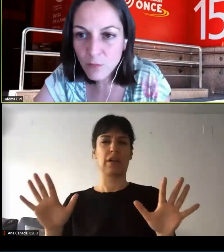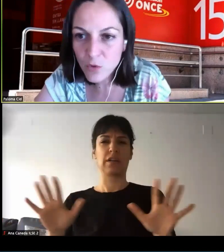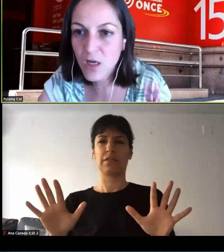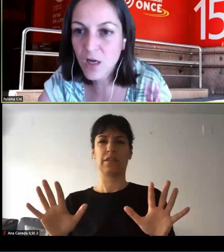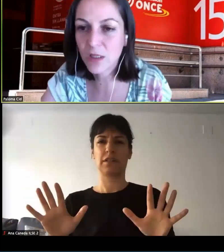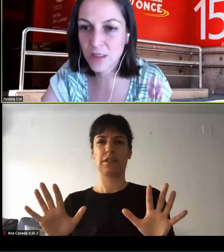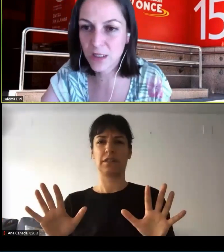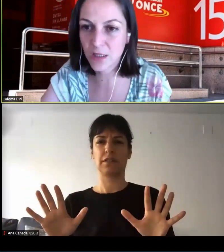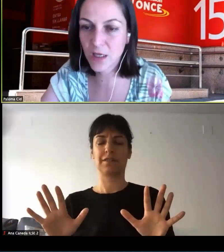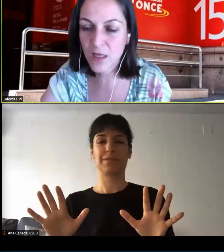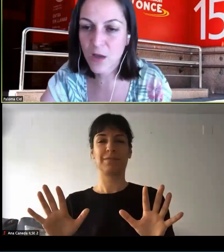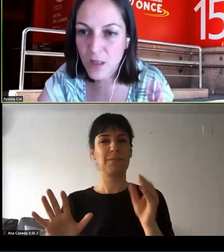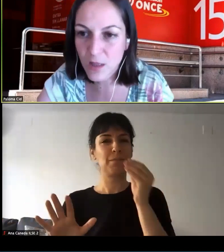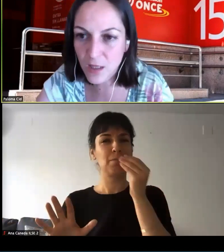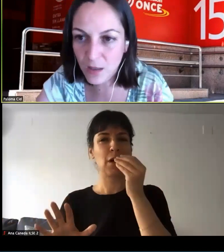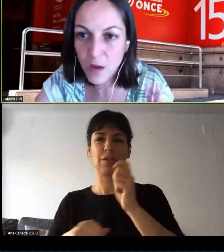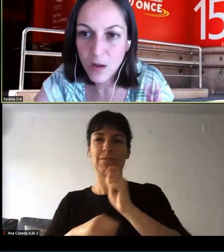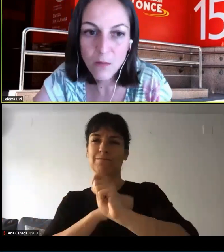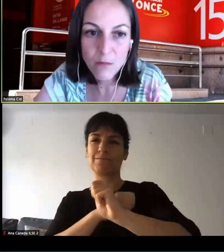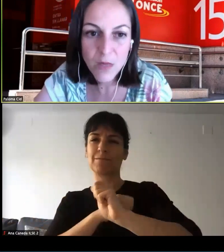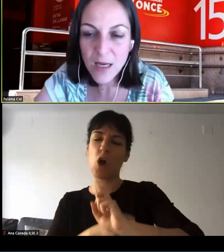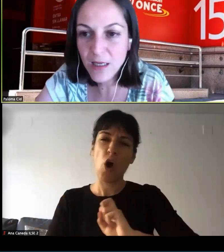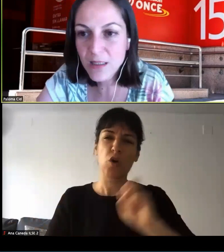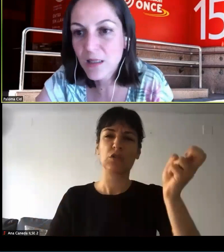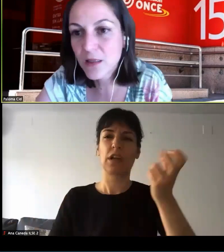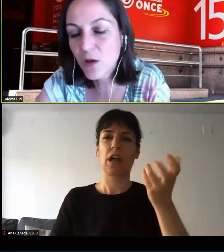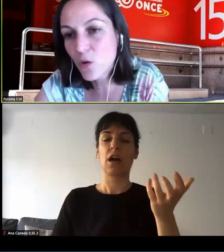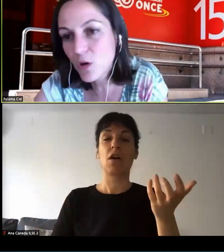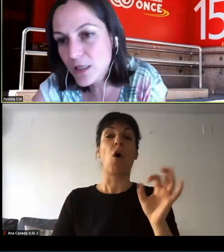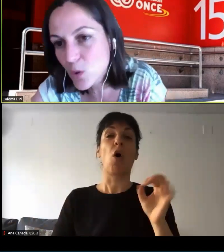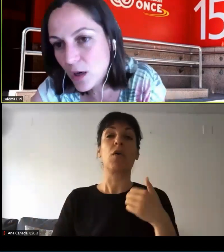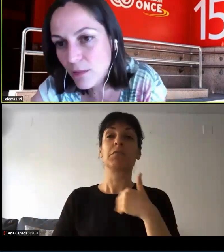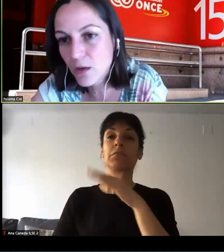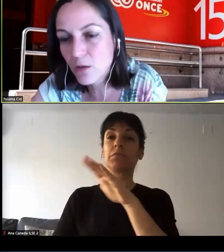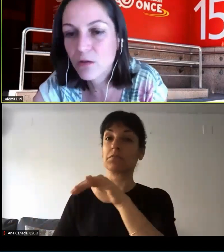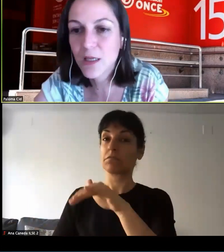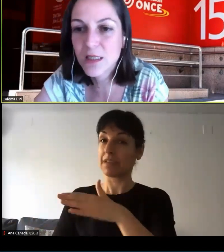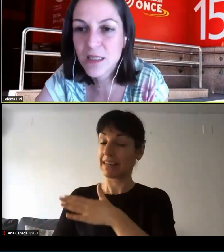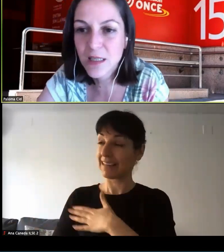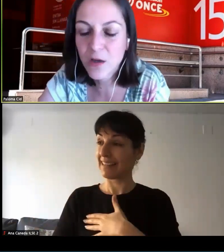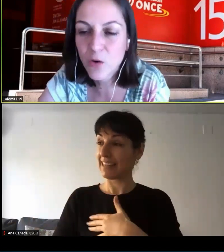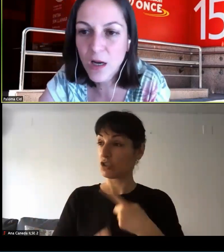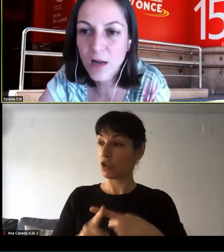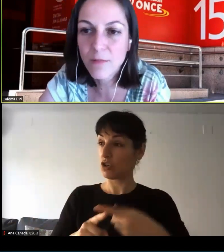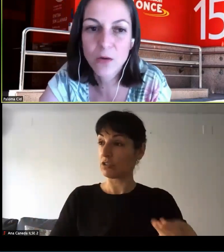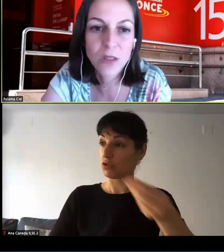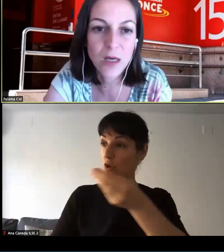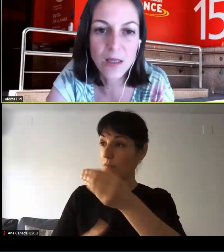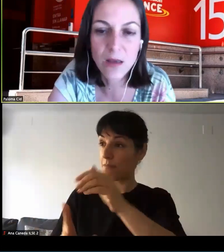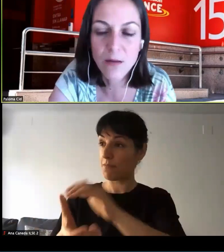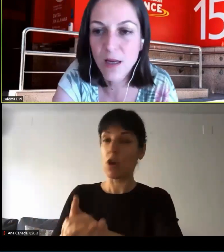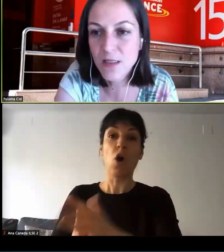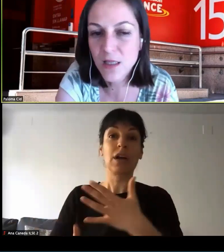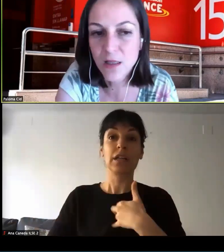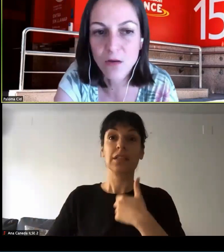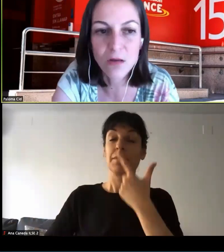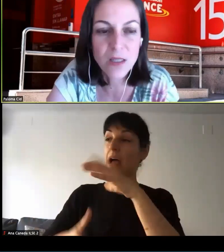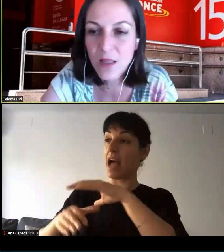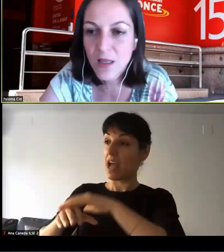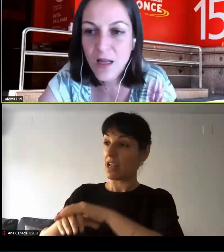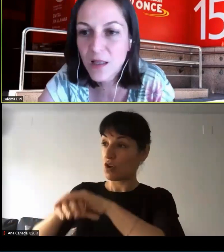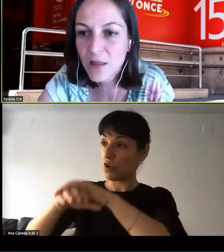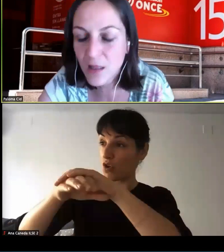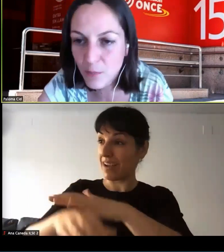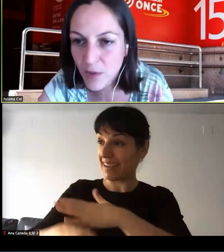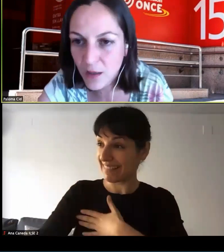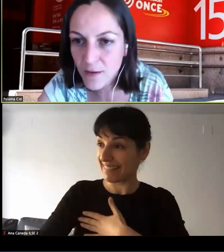que buscar otra estrategia o decir: mira, ¿quieres que te coloque esto en la mano? ¿Quieres que te coja la mano y te la lleve al sitio? Es decir,